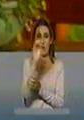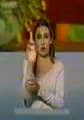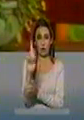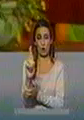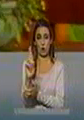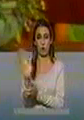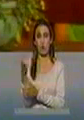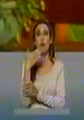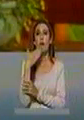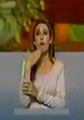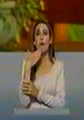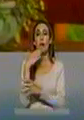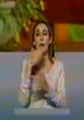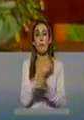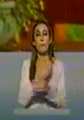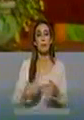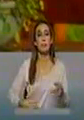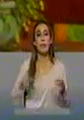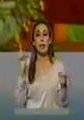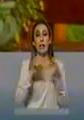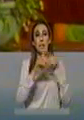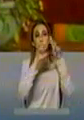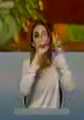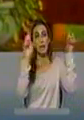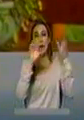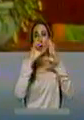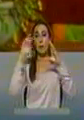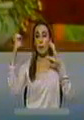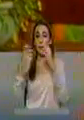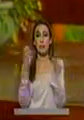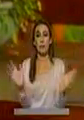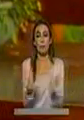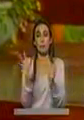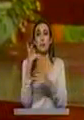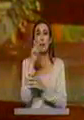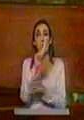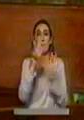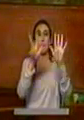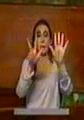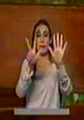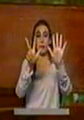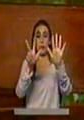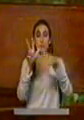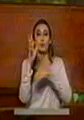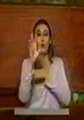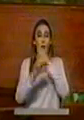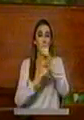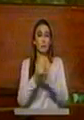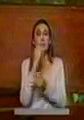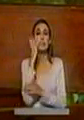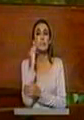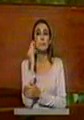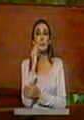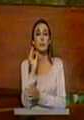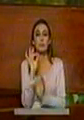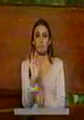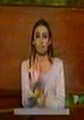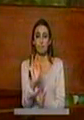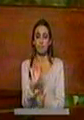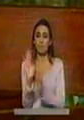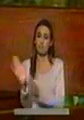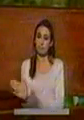la provincia de Manabí, promotora turística y 28 años de experiencia en este sector. Sin duda, también ella